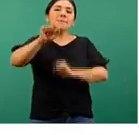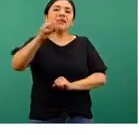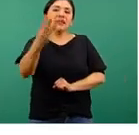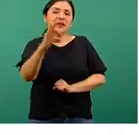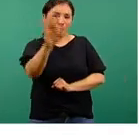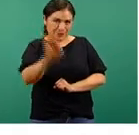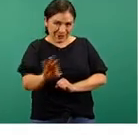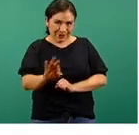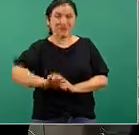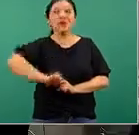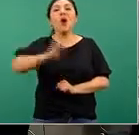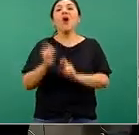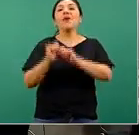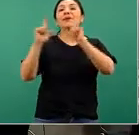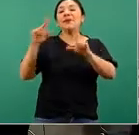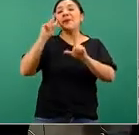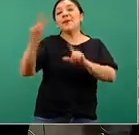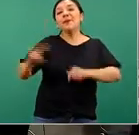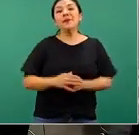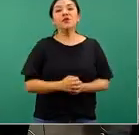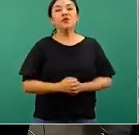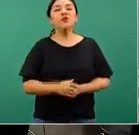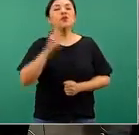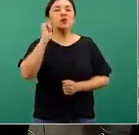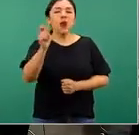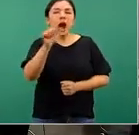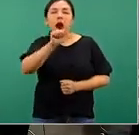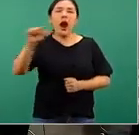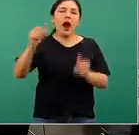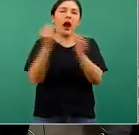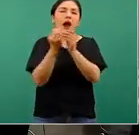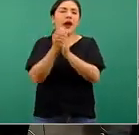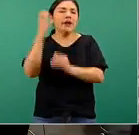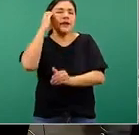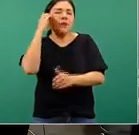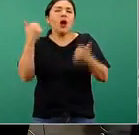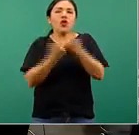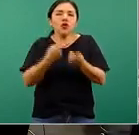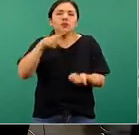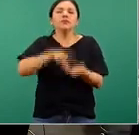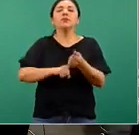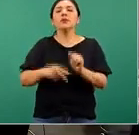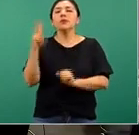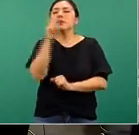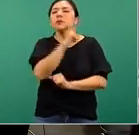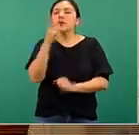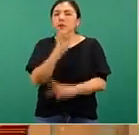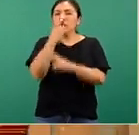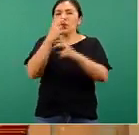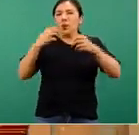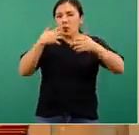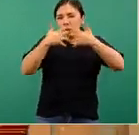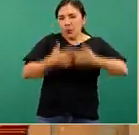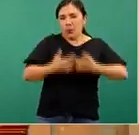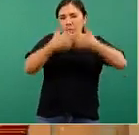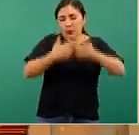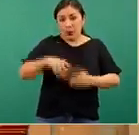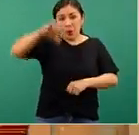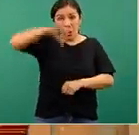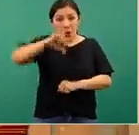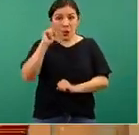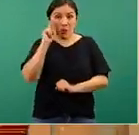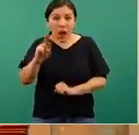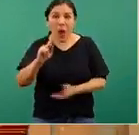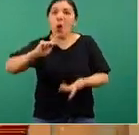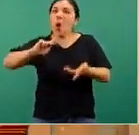Si vemos la siguiente diapositiva, que son las camas con ventilador, se repite nuevamente para el día de hoy y para el último corte